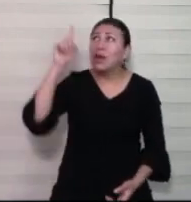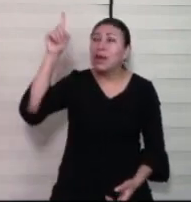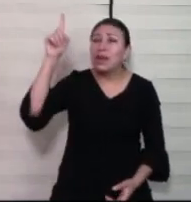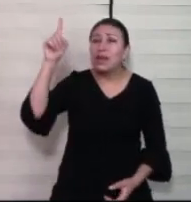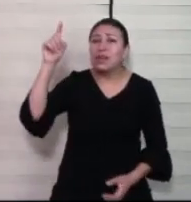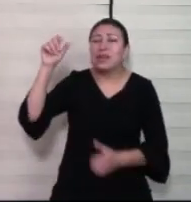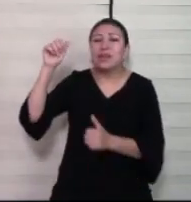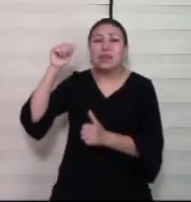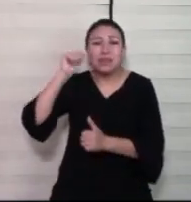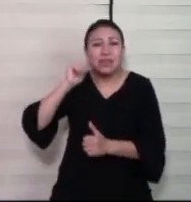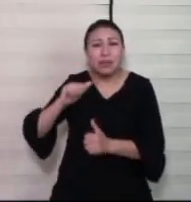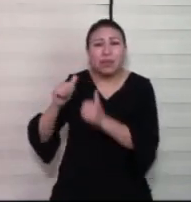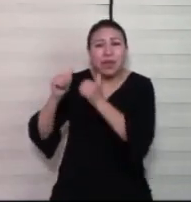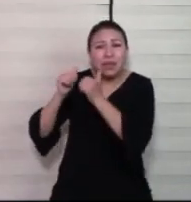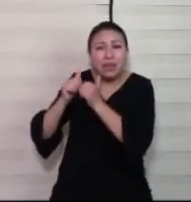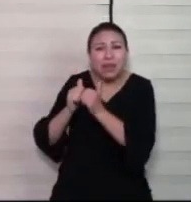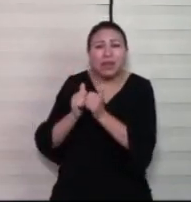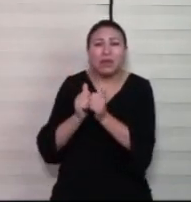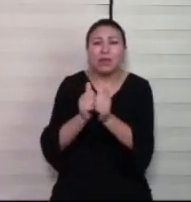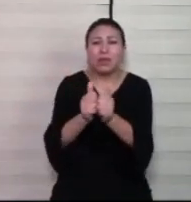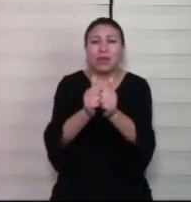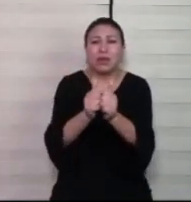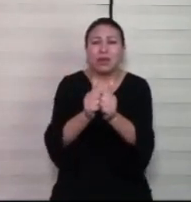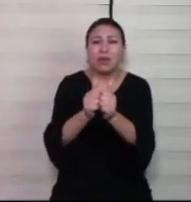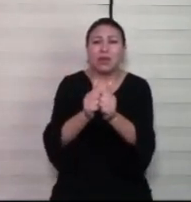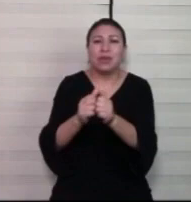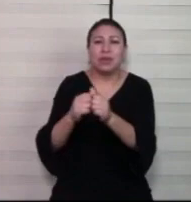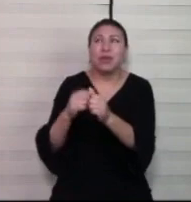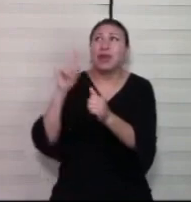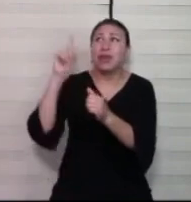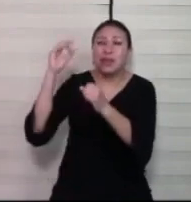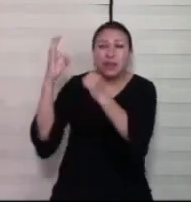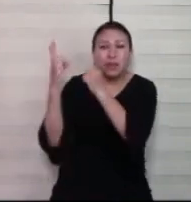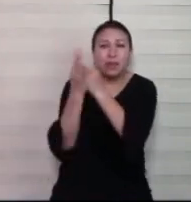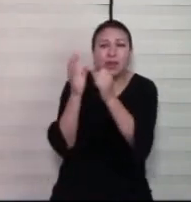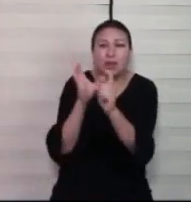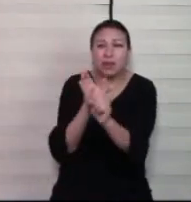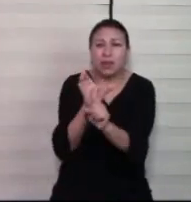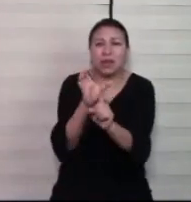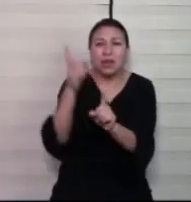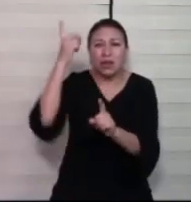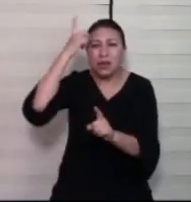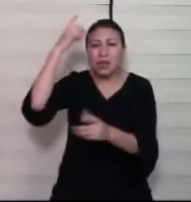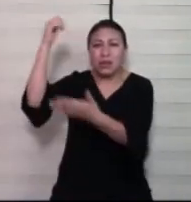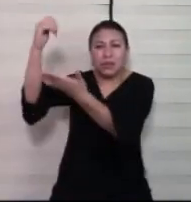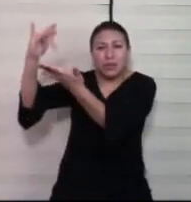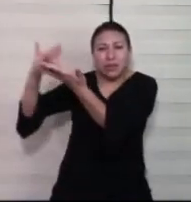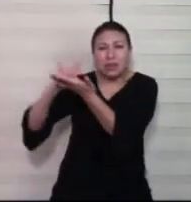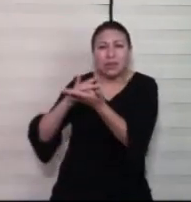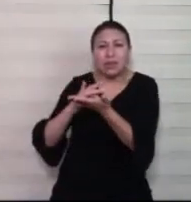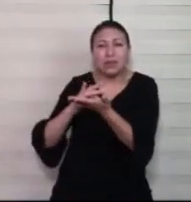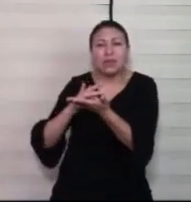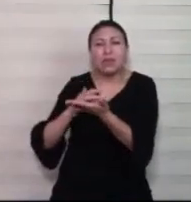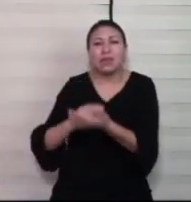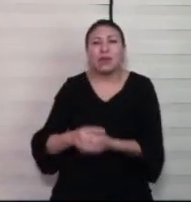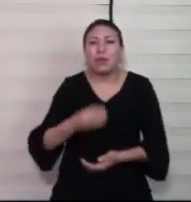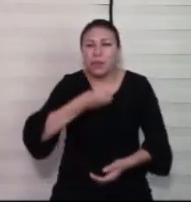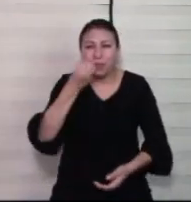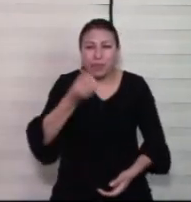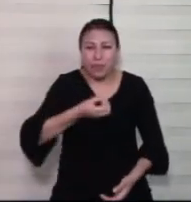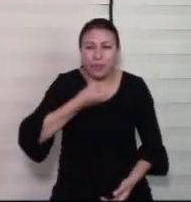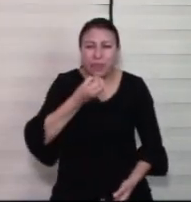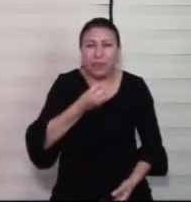dejará ni te desamparará. Que Dios nos ayude.